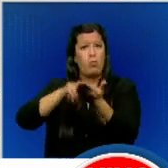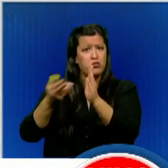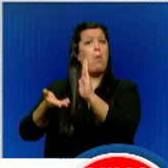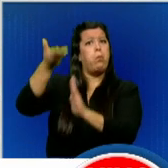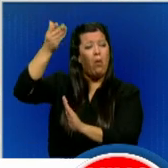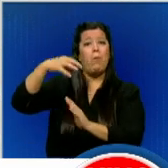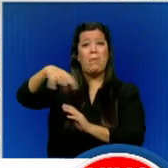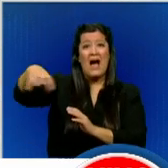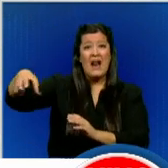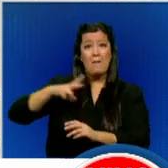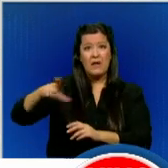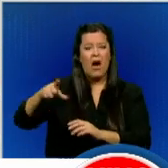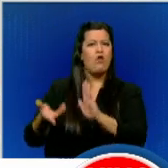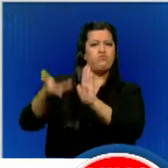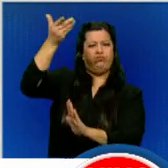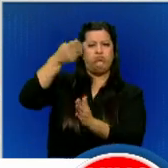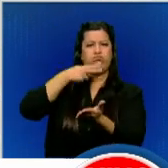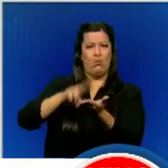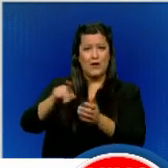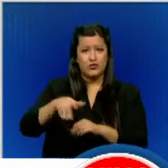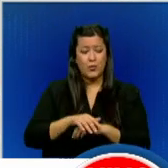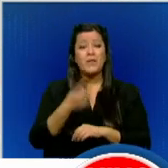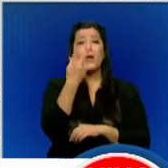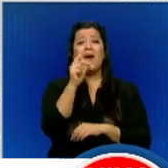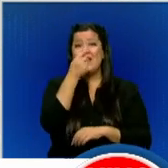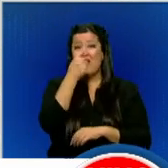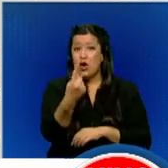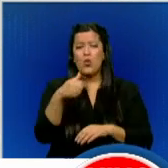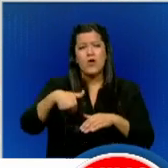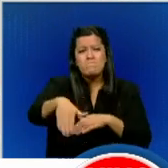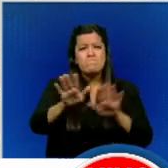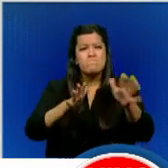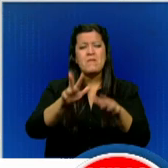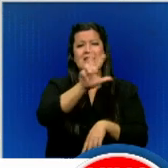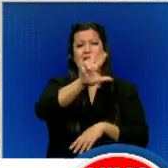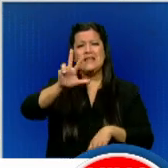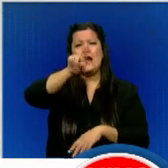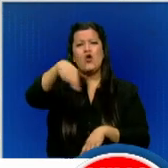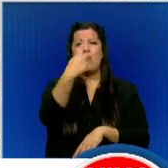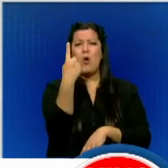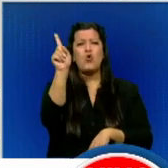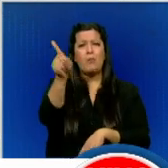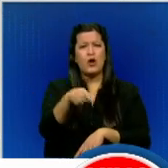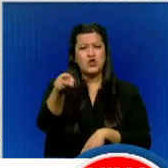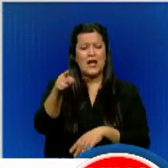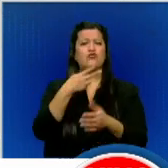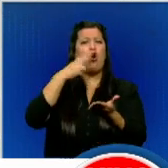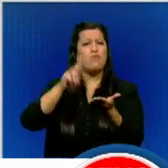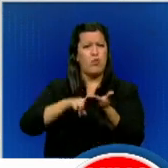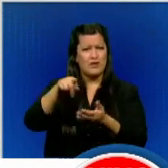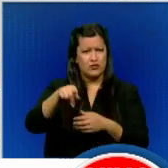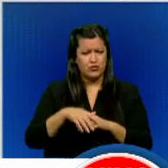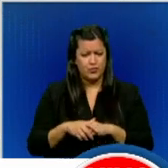sector privado y en el 2021 se proyecta en 33.1 por ciento la presión impositiva